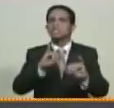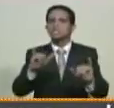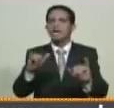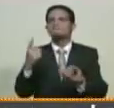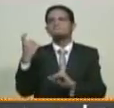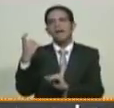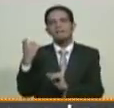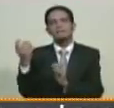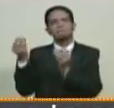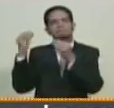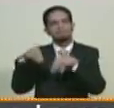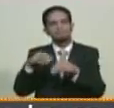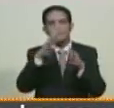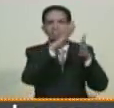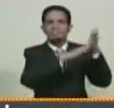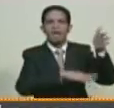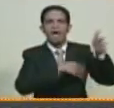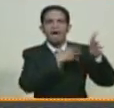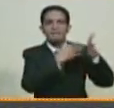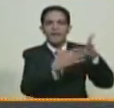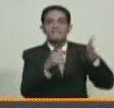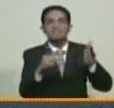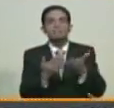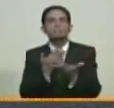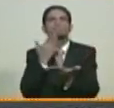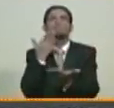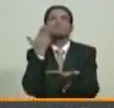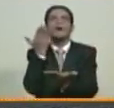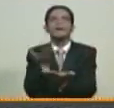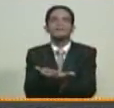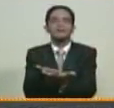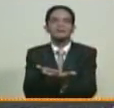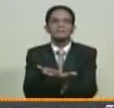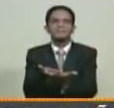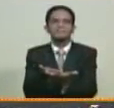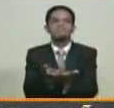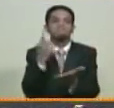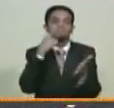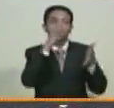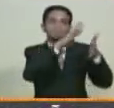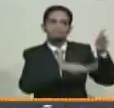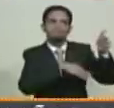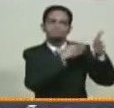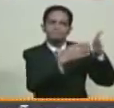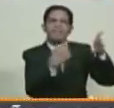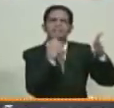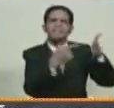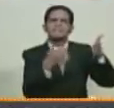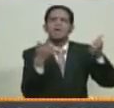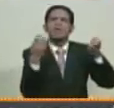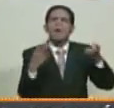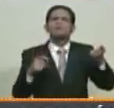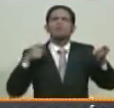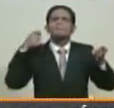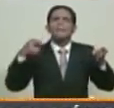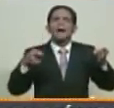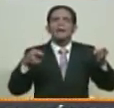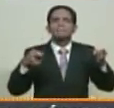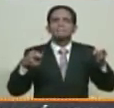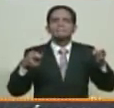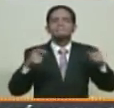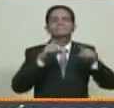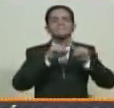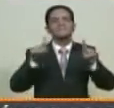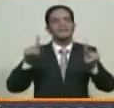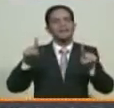pública y la propuesta de organización privada y en esas tablas están establecidos los estáticas con un mecanismo de medición diferente al